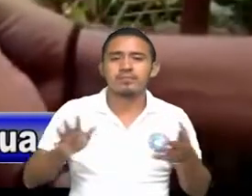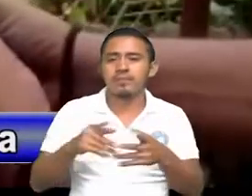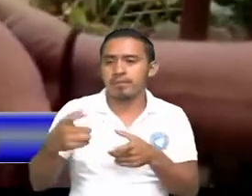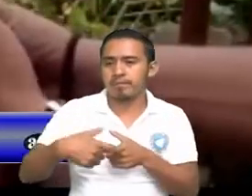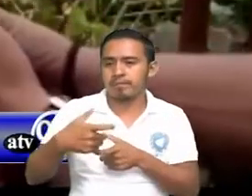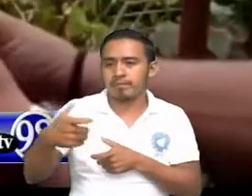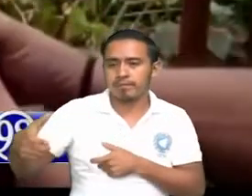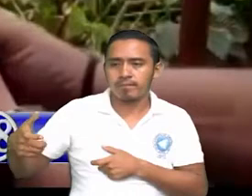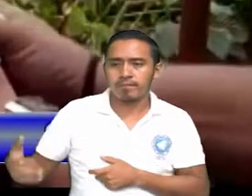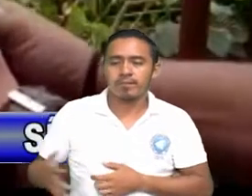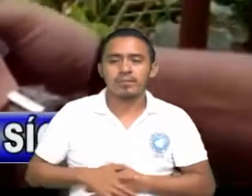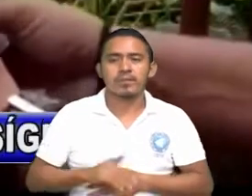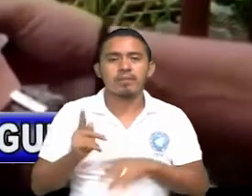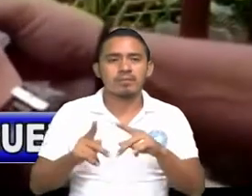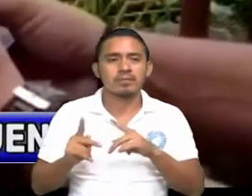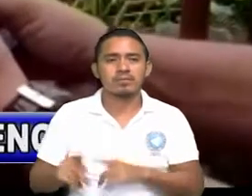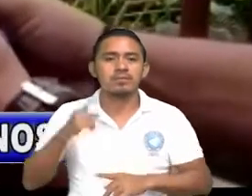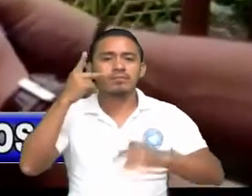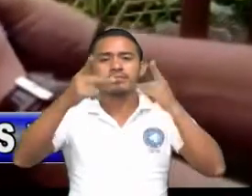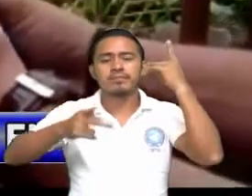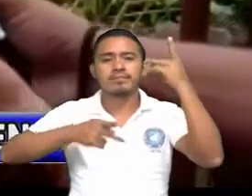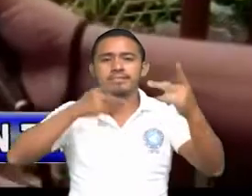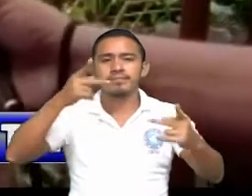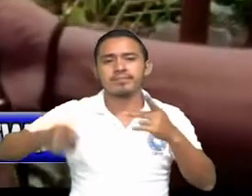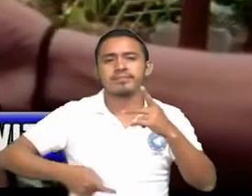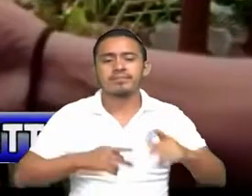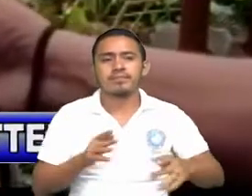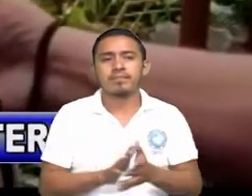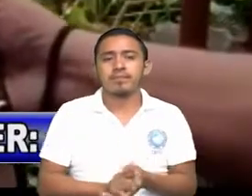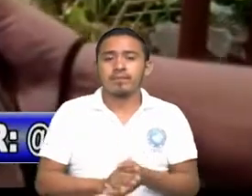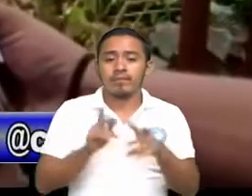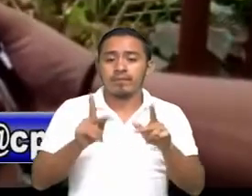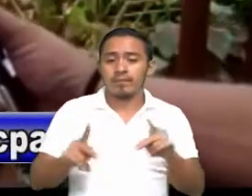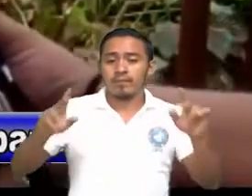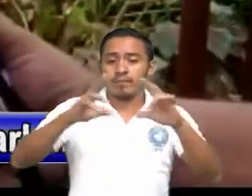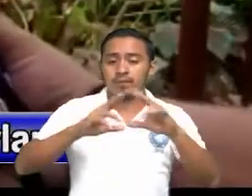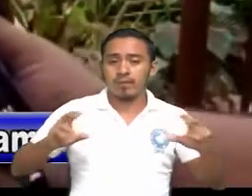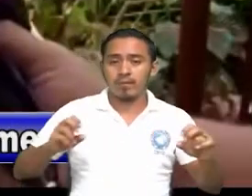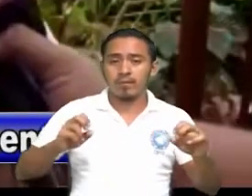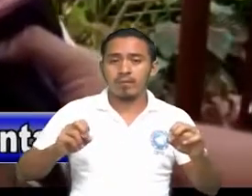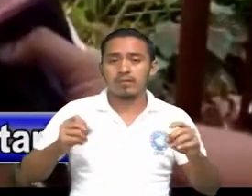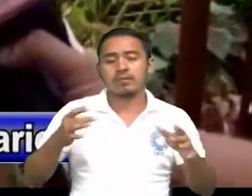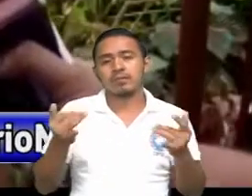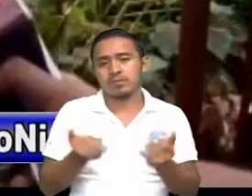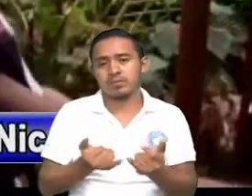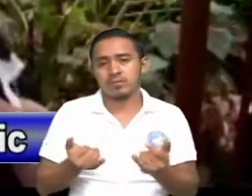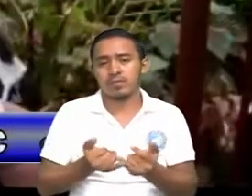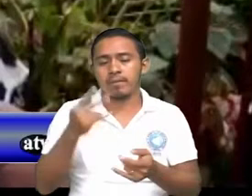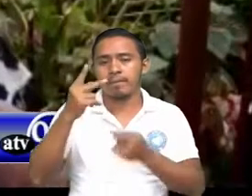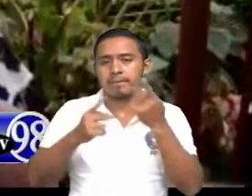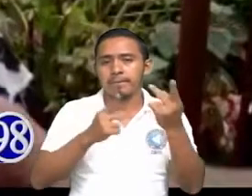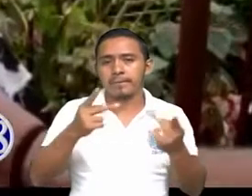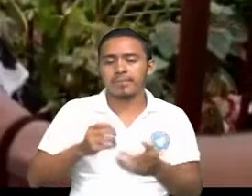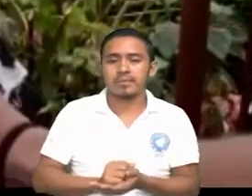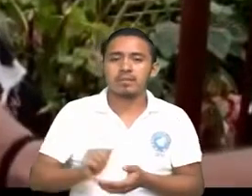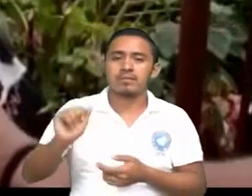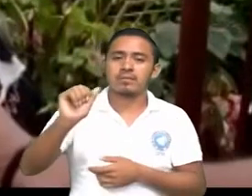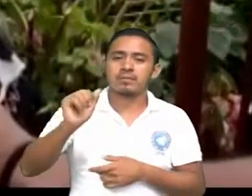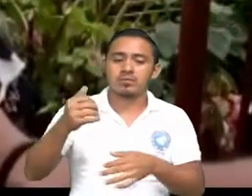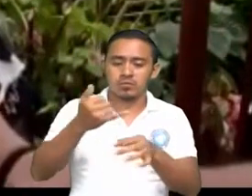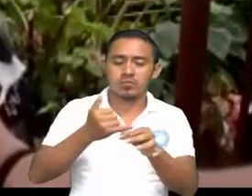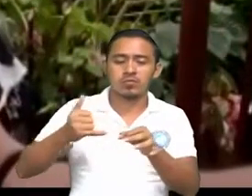todos los visitantes, a todos los nicaragüenses y extranjeros que visiten el archipiélago de